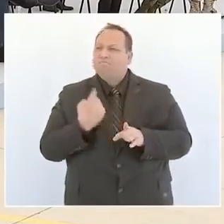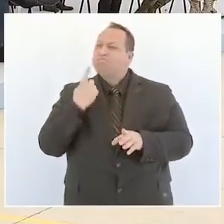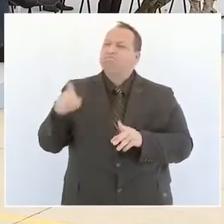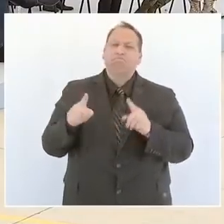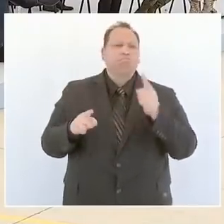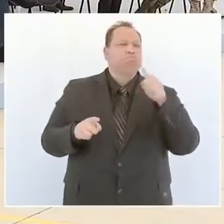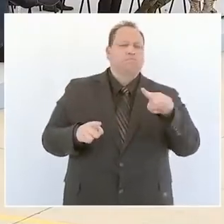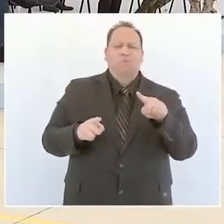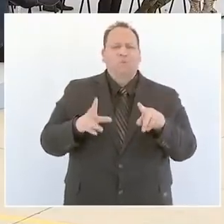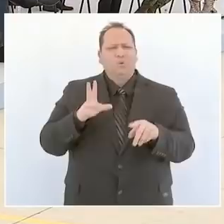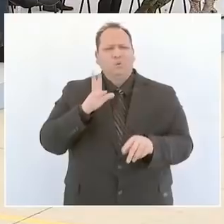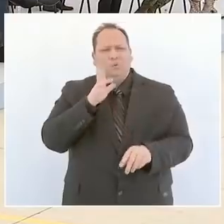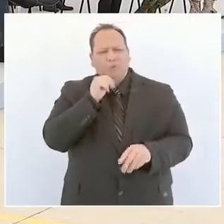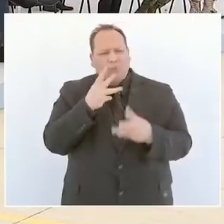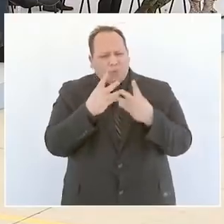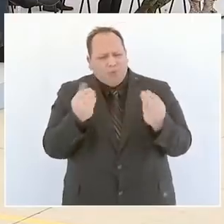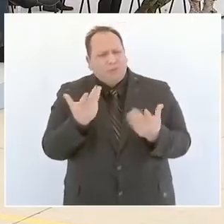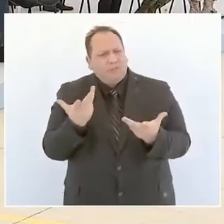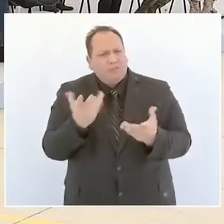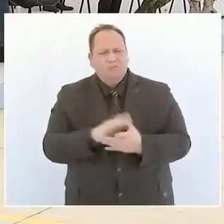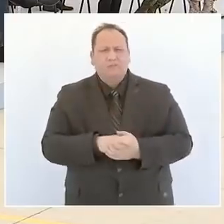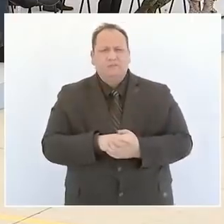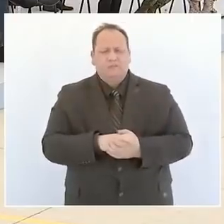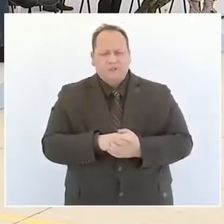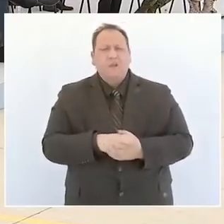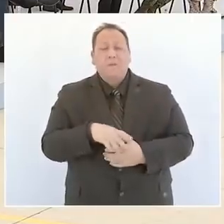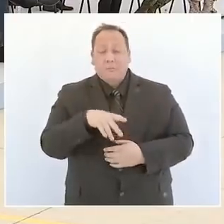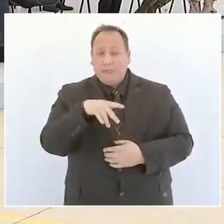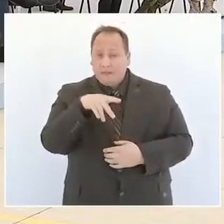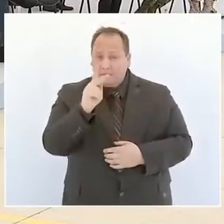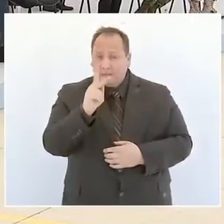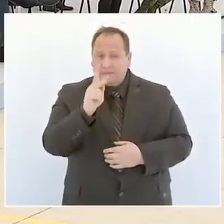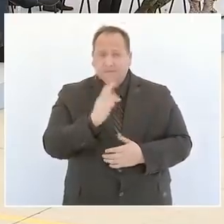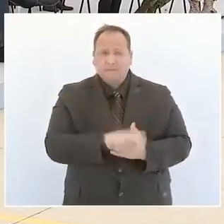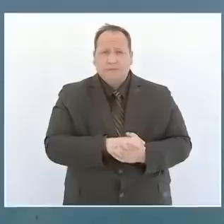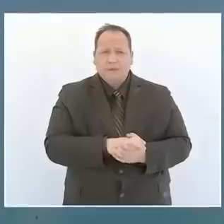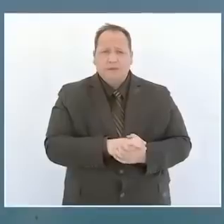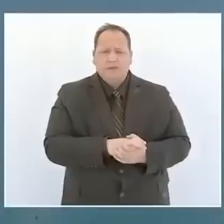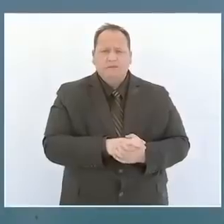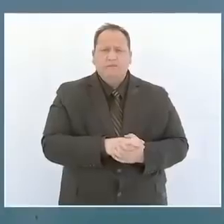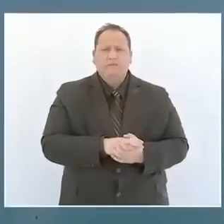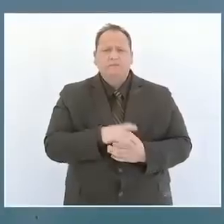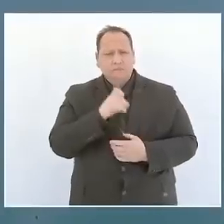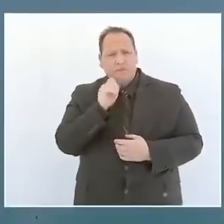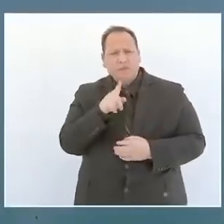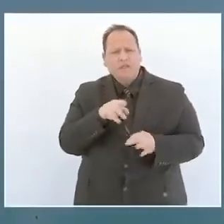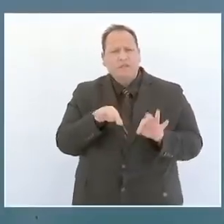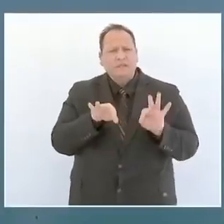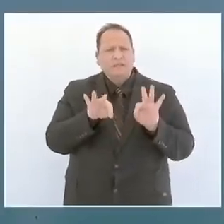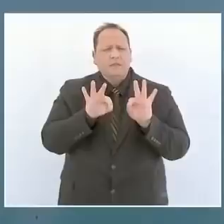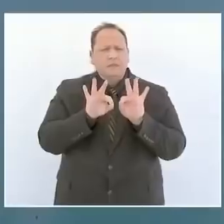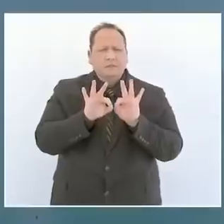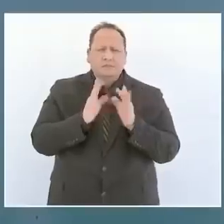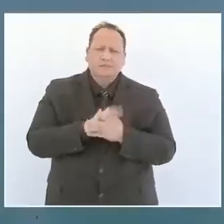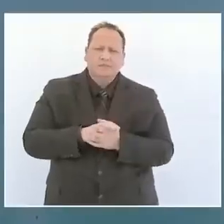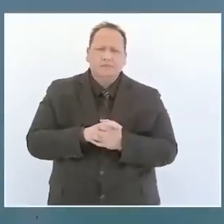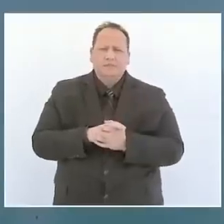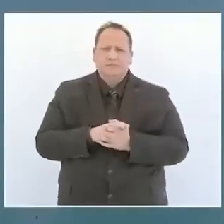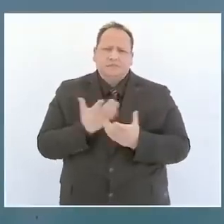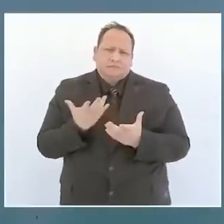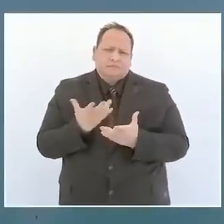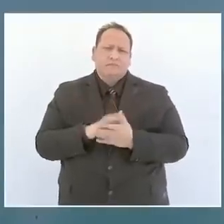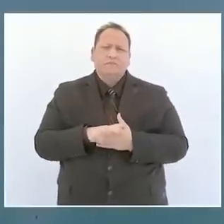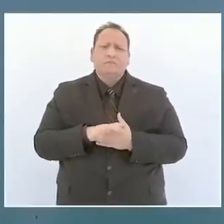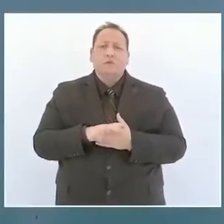coercitivas, pero también es importante la presencia